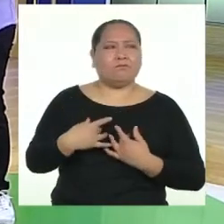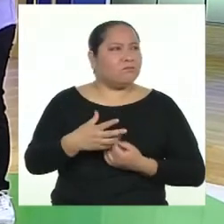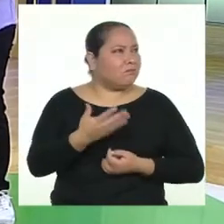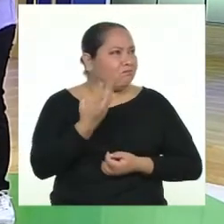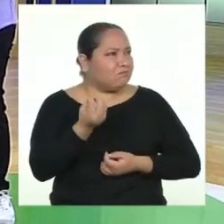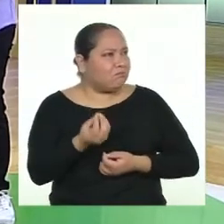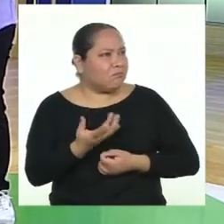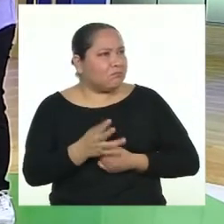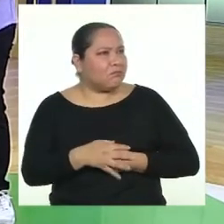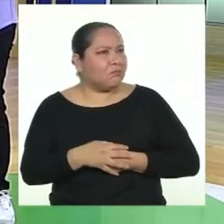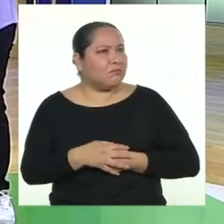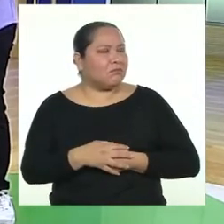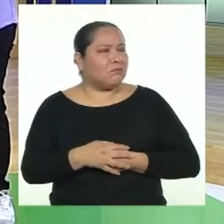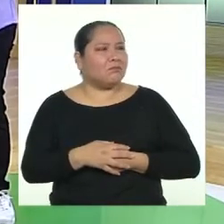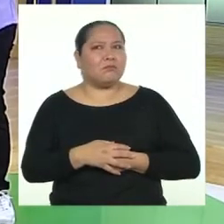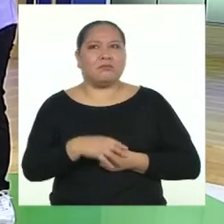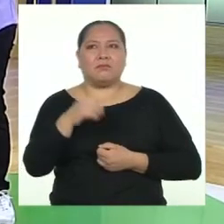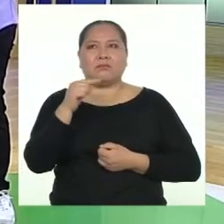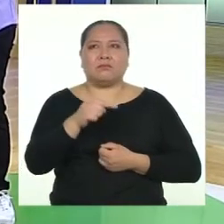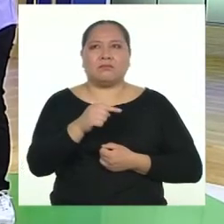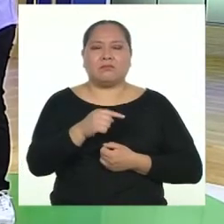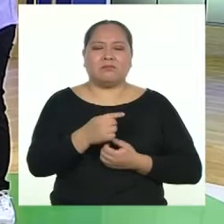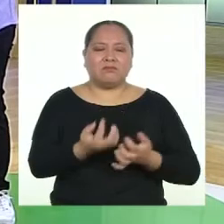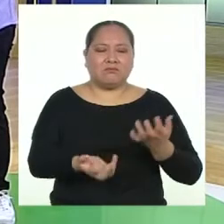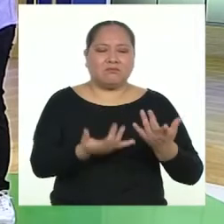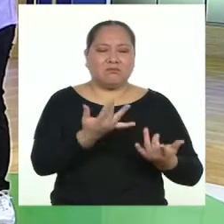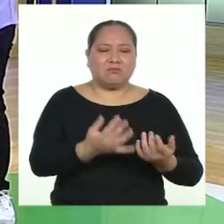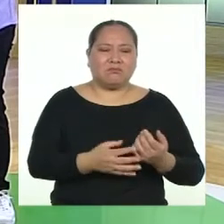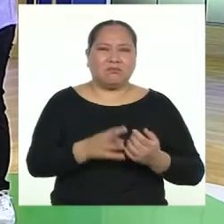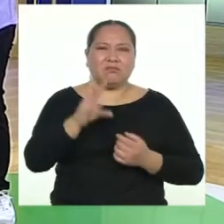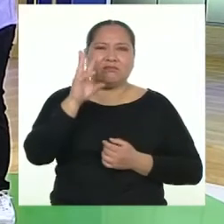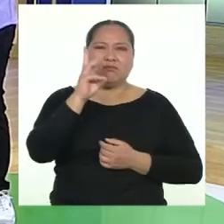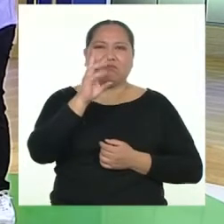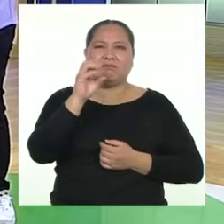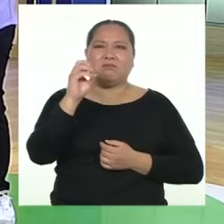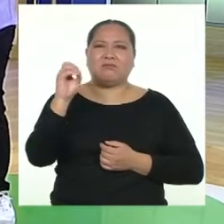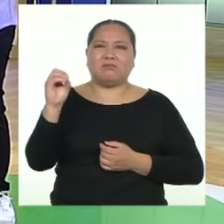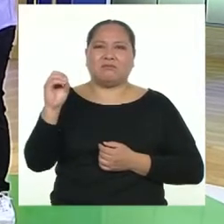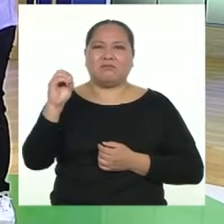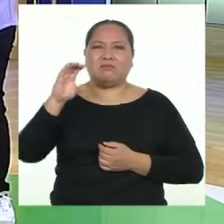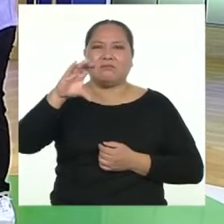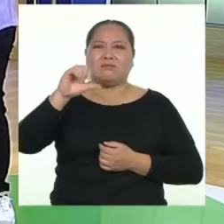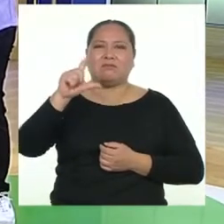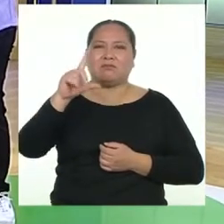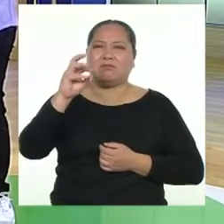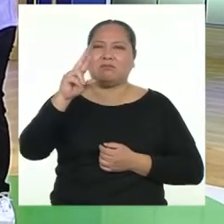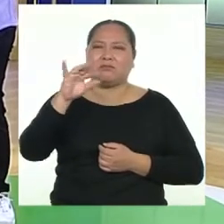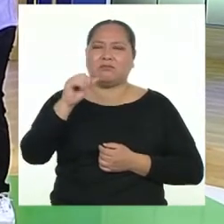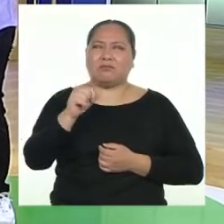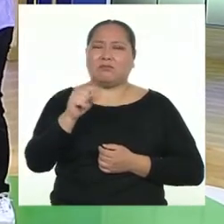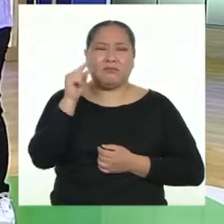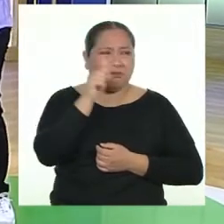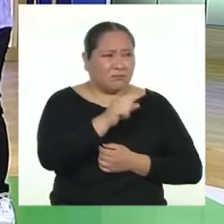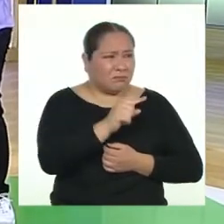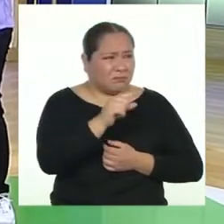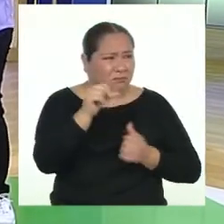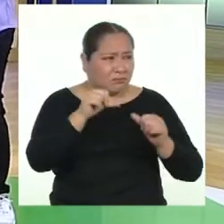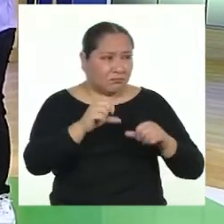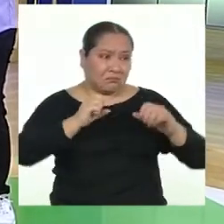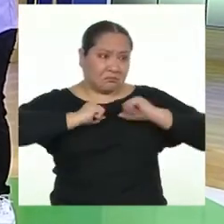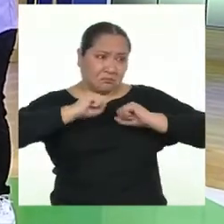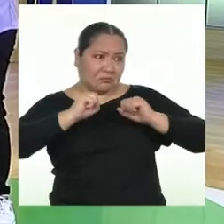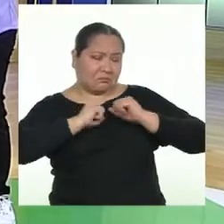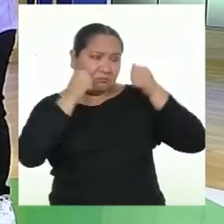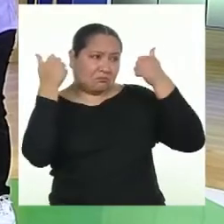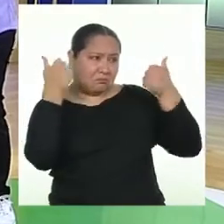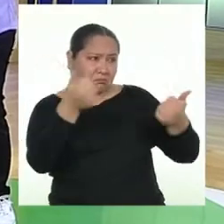qué? Es que acabo de quemar como 600 calorías. ¿Y eso es malo? ¿Hacer